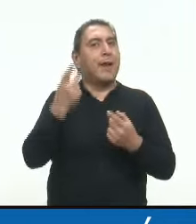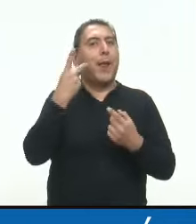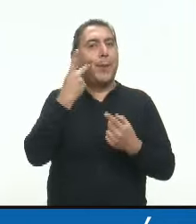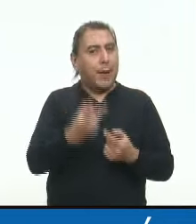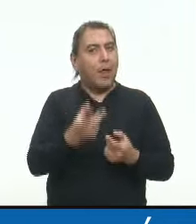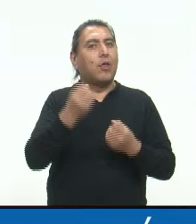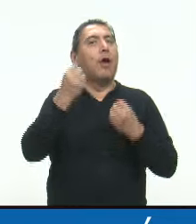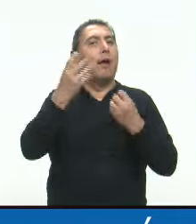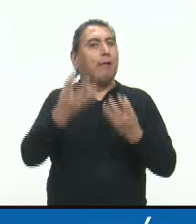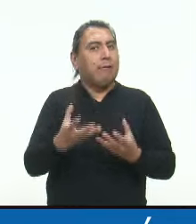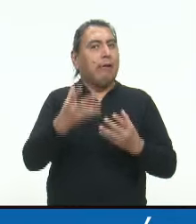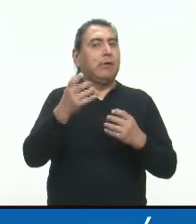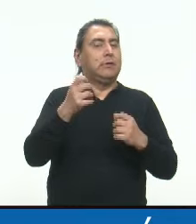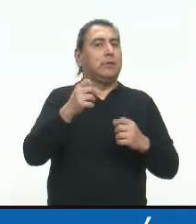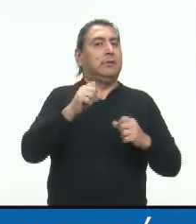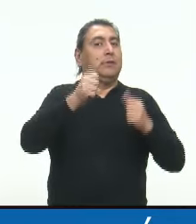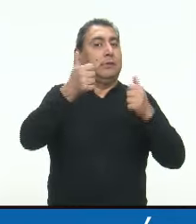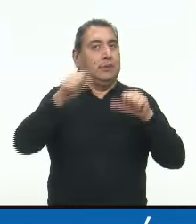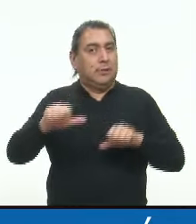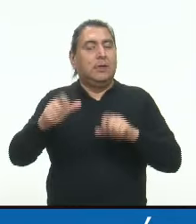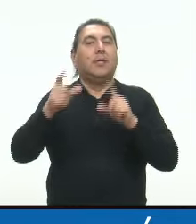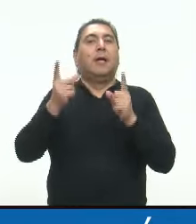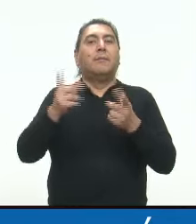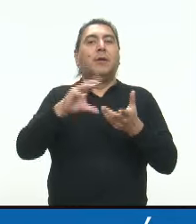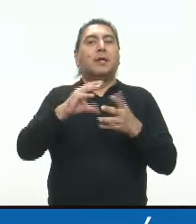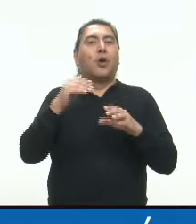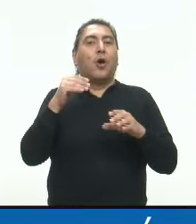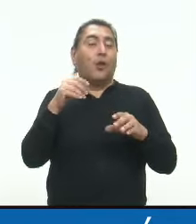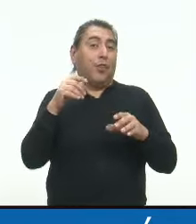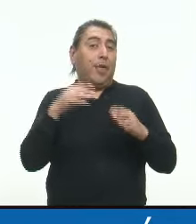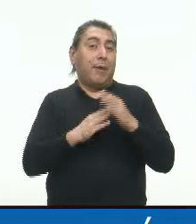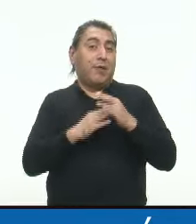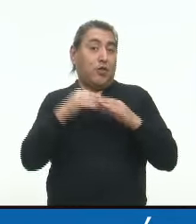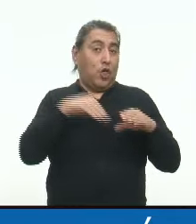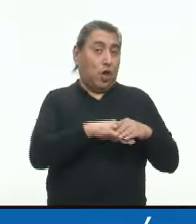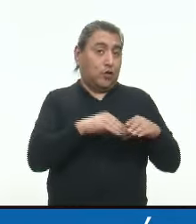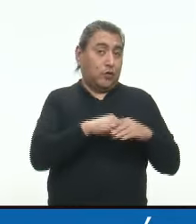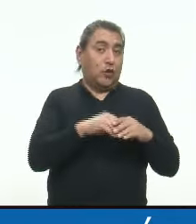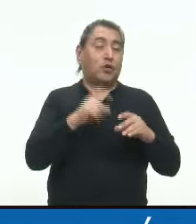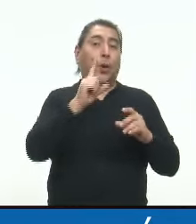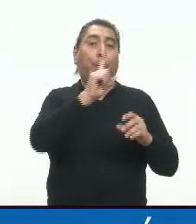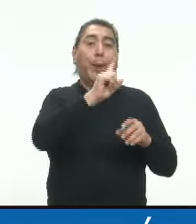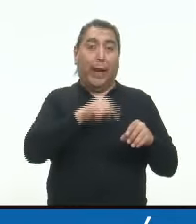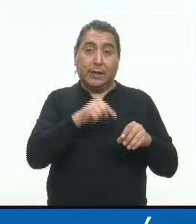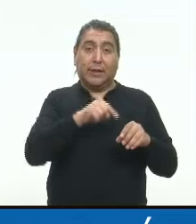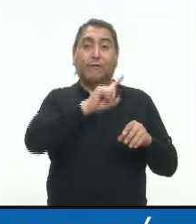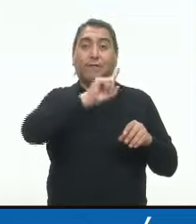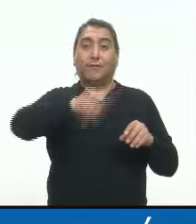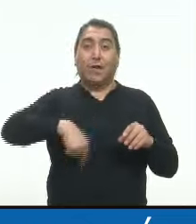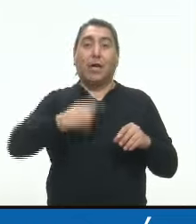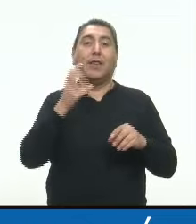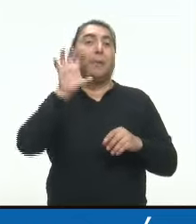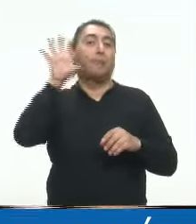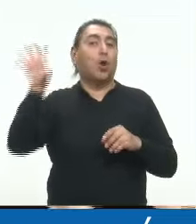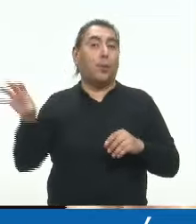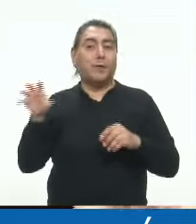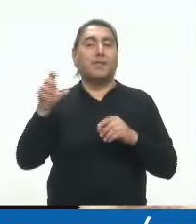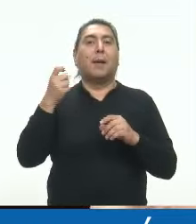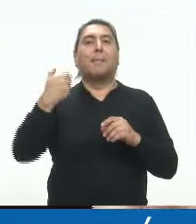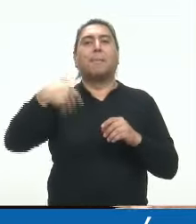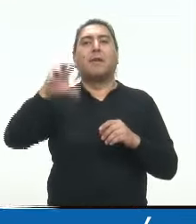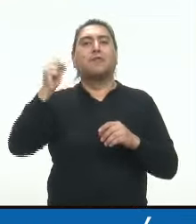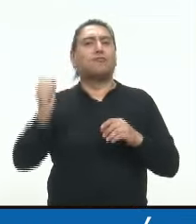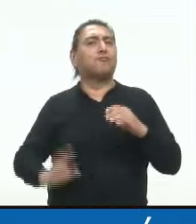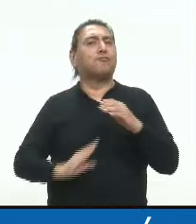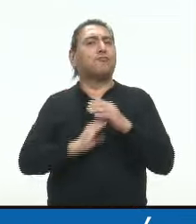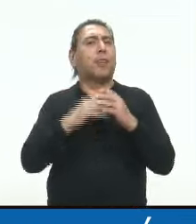ejecución, en función de los fondos disponibles. Dichos fondos provienen en parte de la provincia, pero fundamentalmente los debe